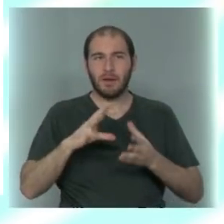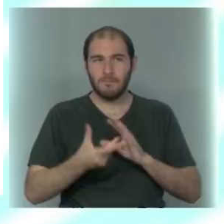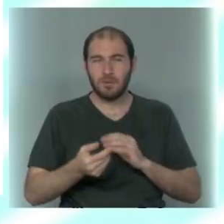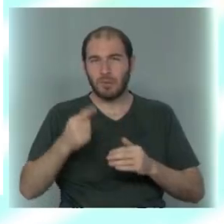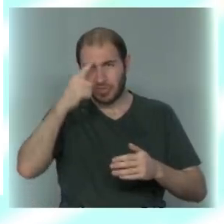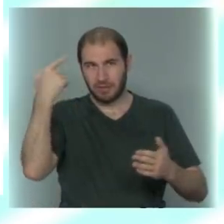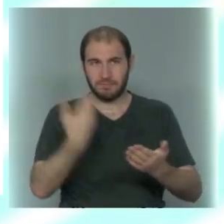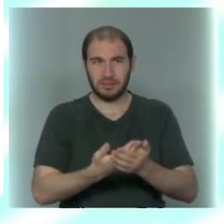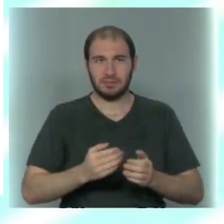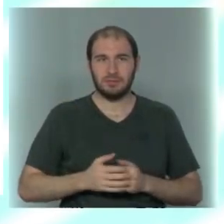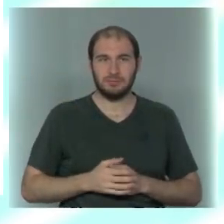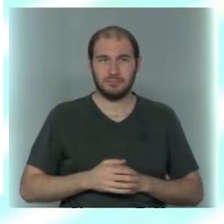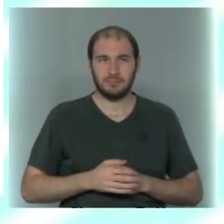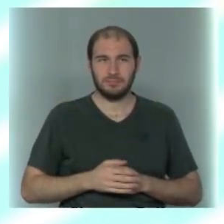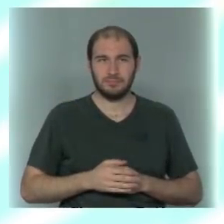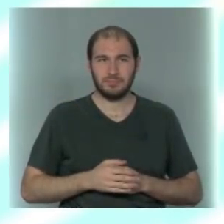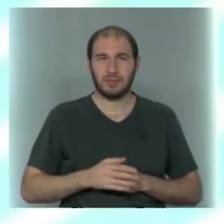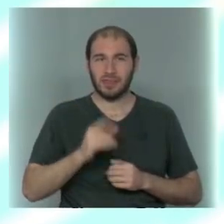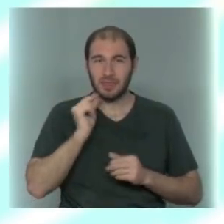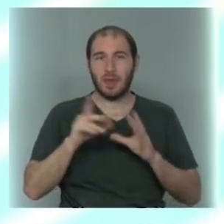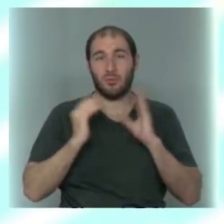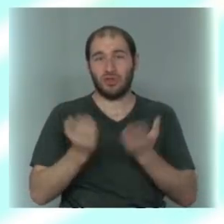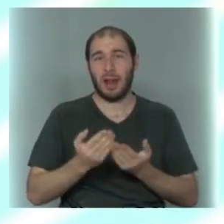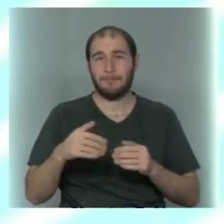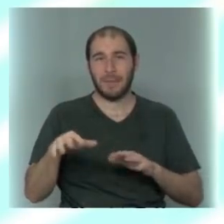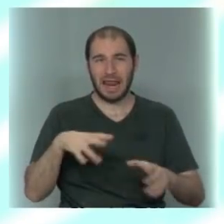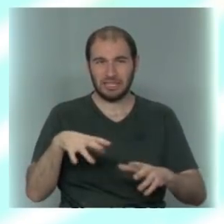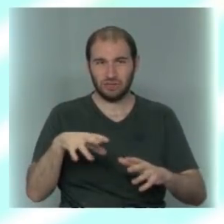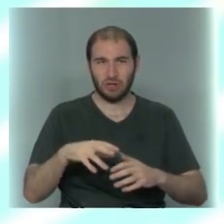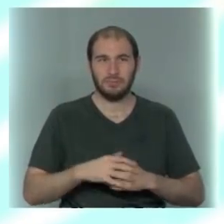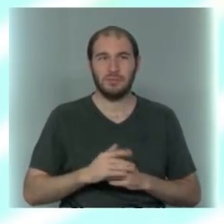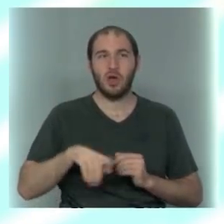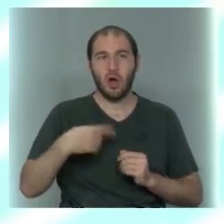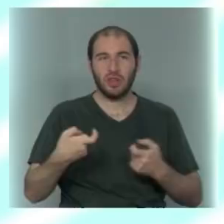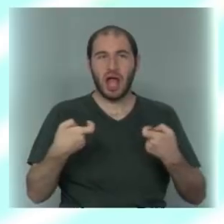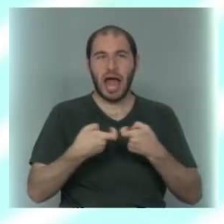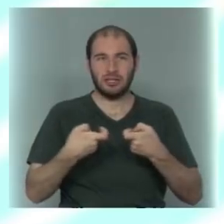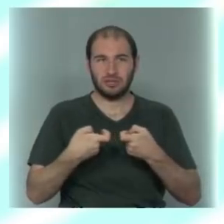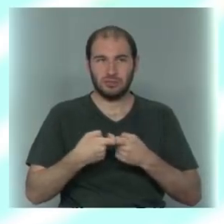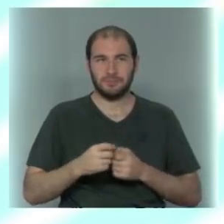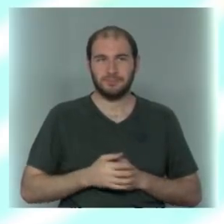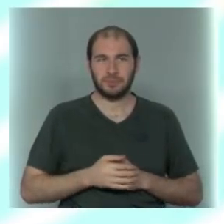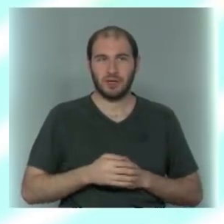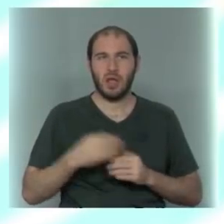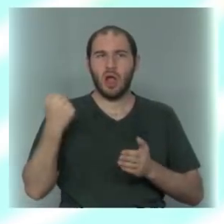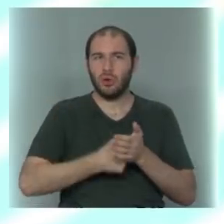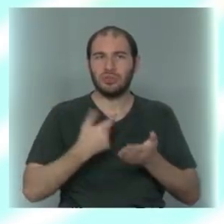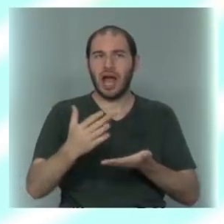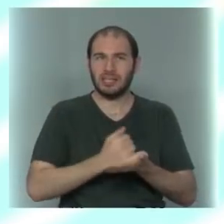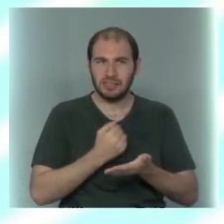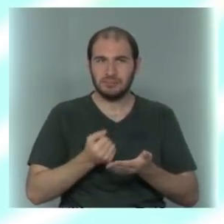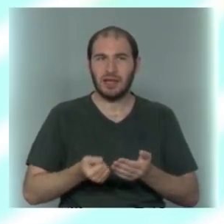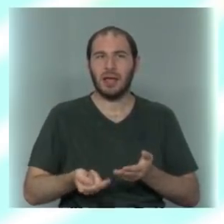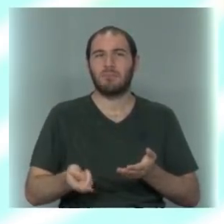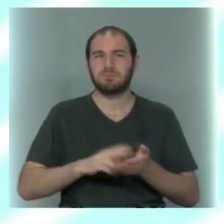de afrontarlas. Por el Día Mundial del Parkinson. La siguiente asociación dice lucha, acepta